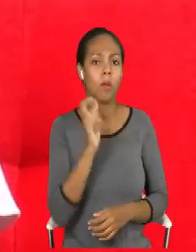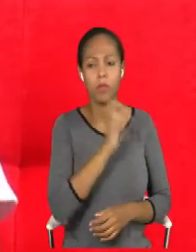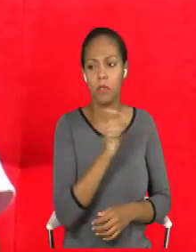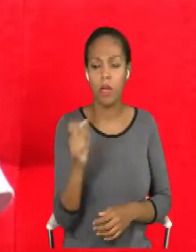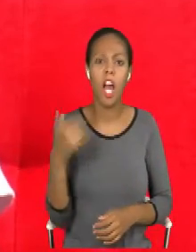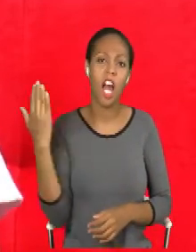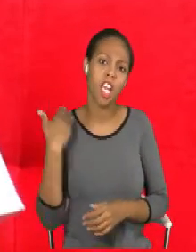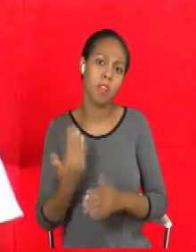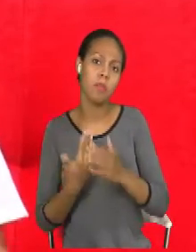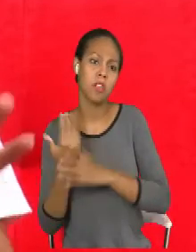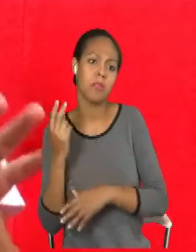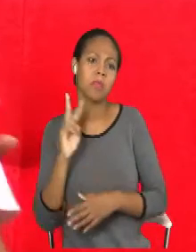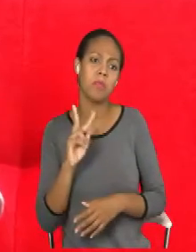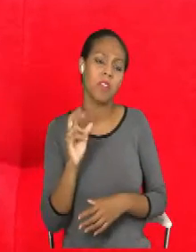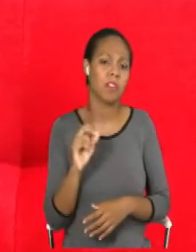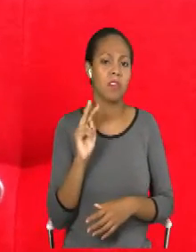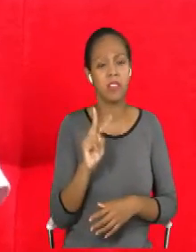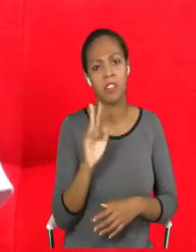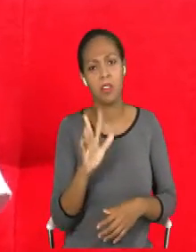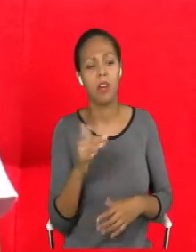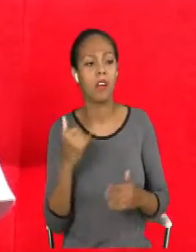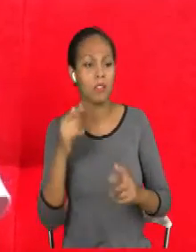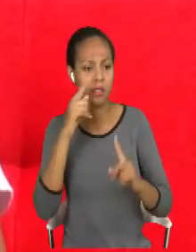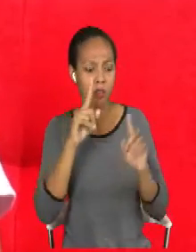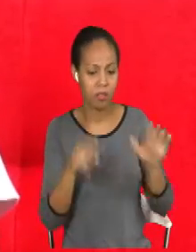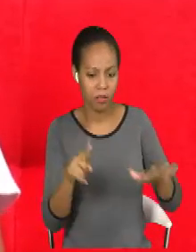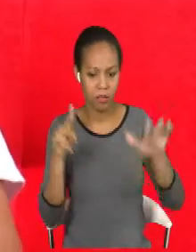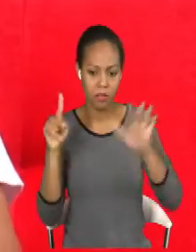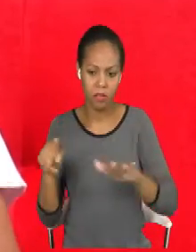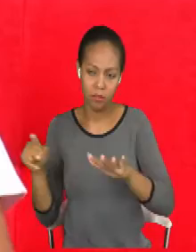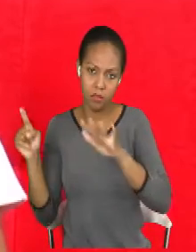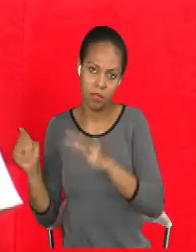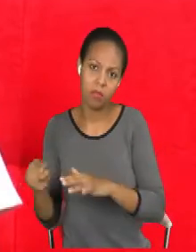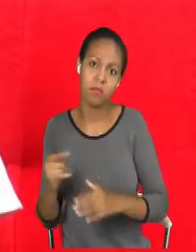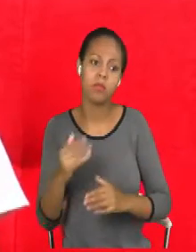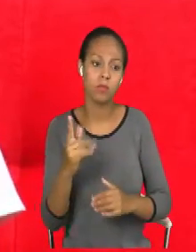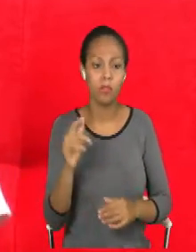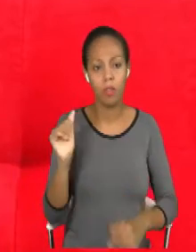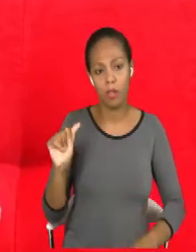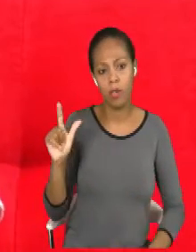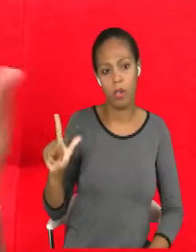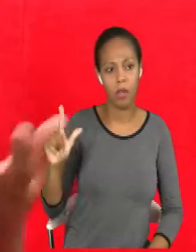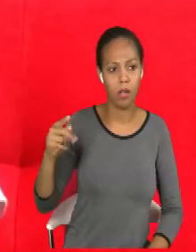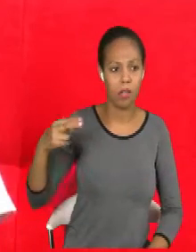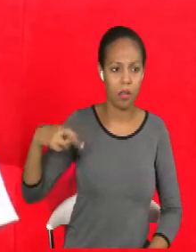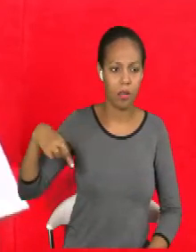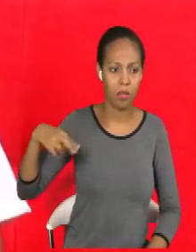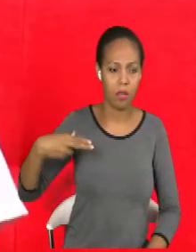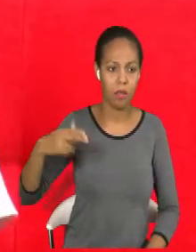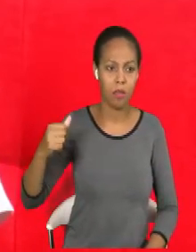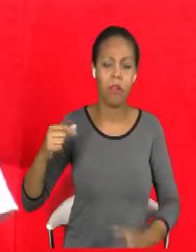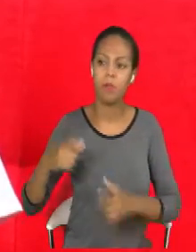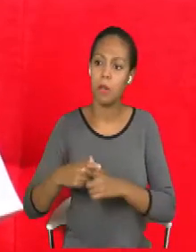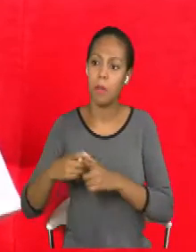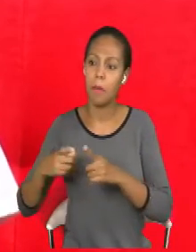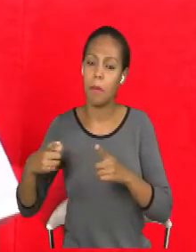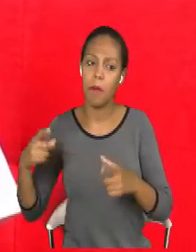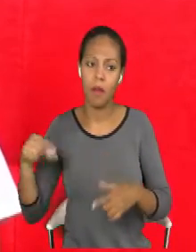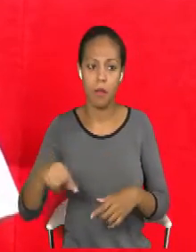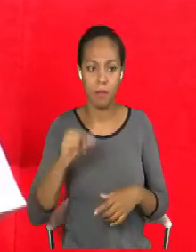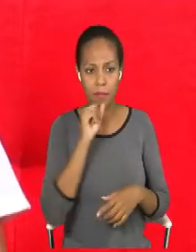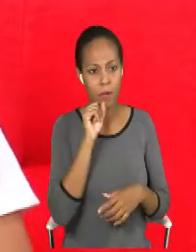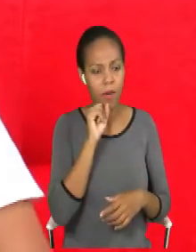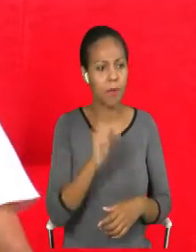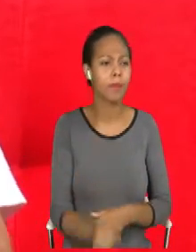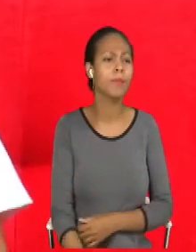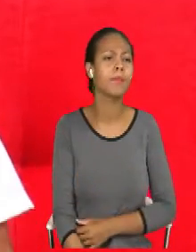20, 25 y cada semestre vemos que Alfa se está acelerando por toda Barranca. Tenemos página en Facebook